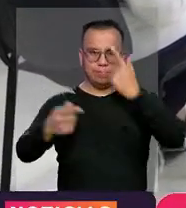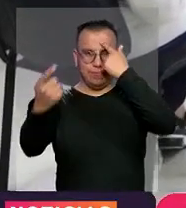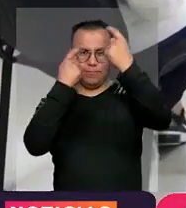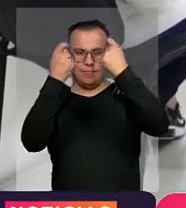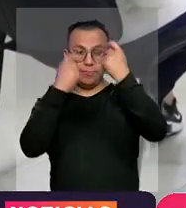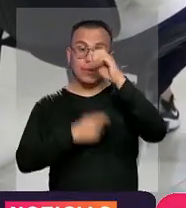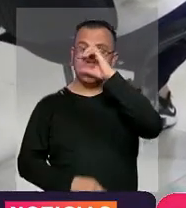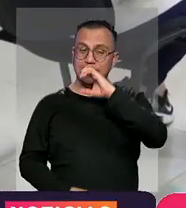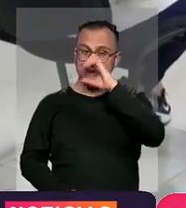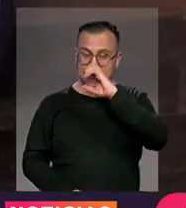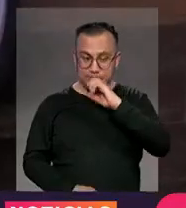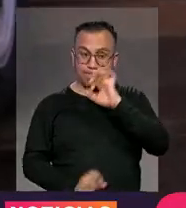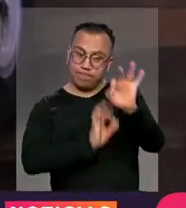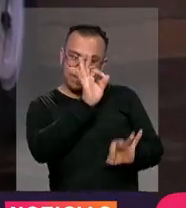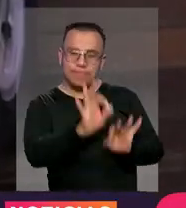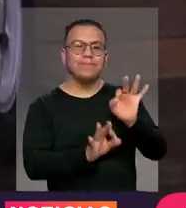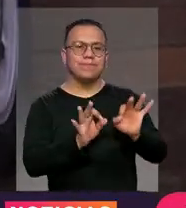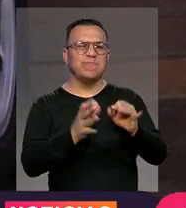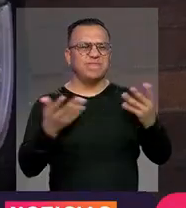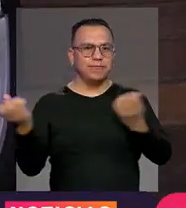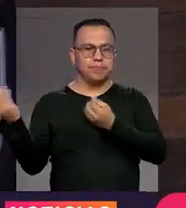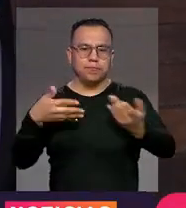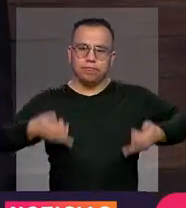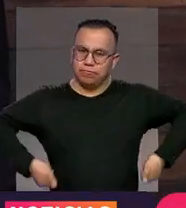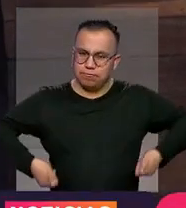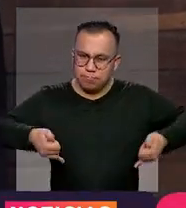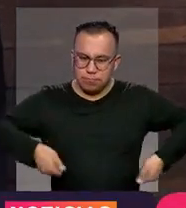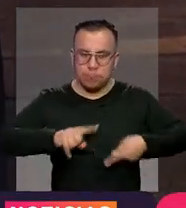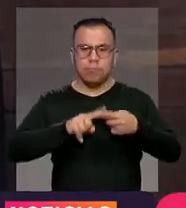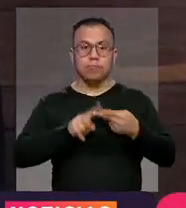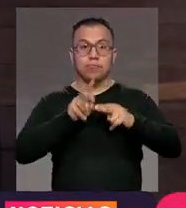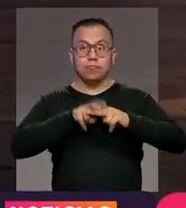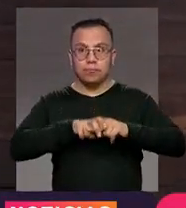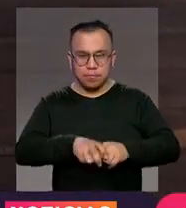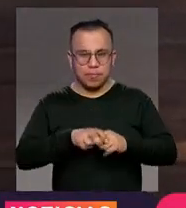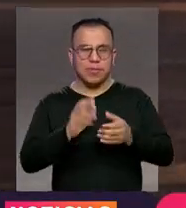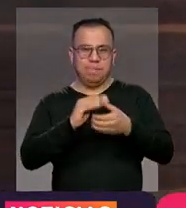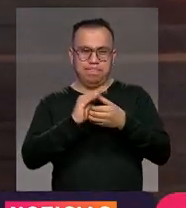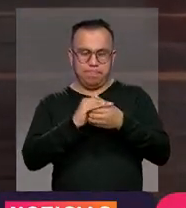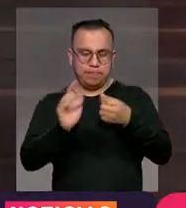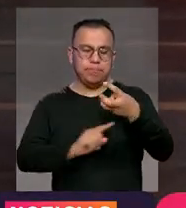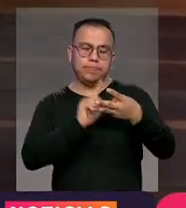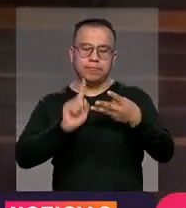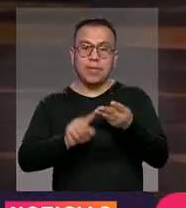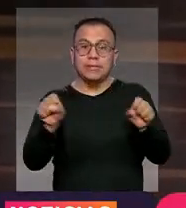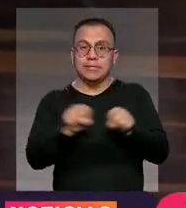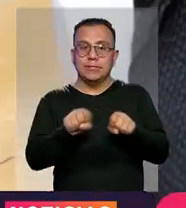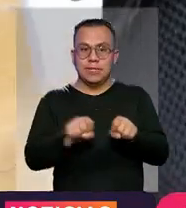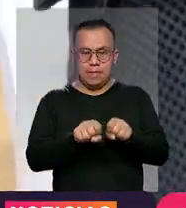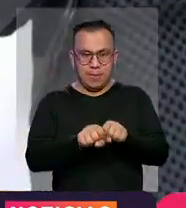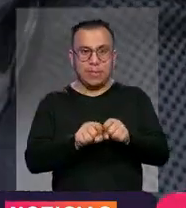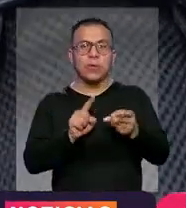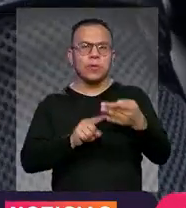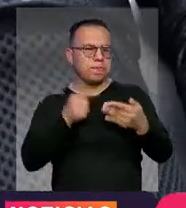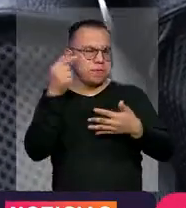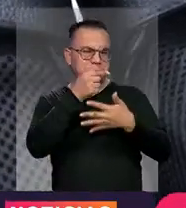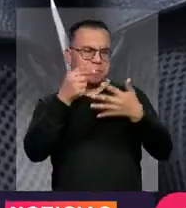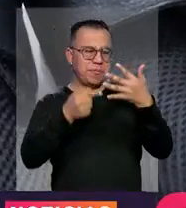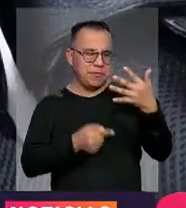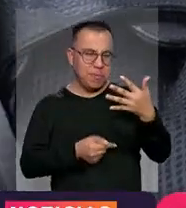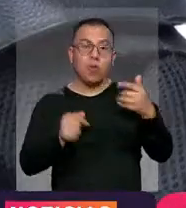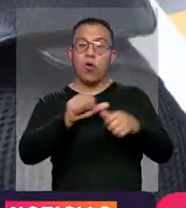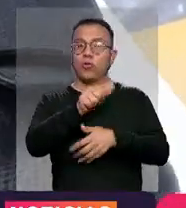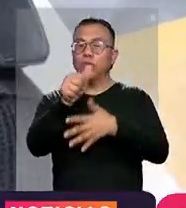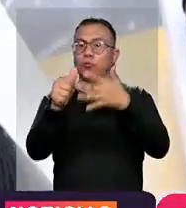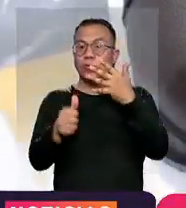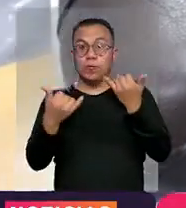estrategia Chapinero Te Cuida. Recibieron sillas de ruedas, asientos plegables sanitarios, calzado para pie diabético, entre otros